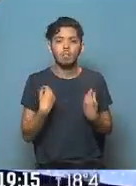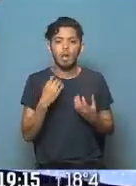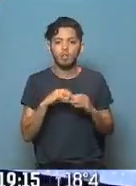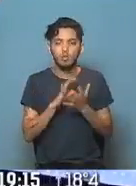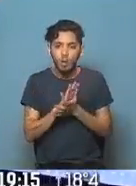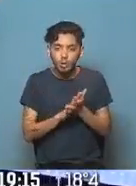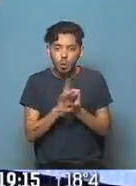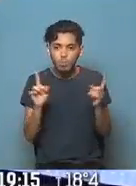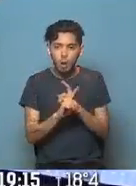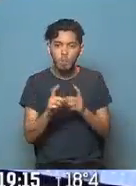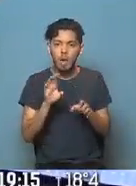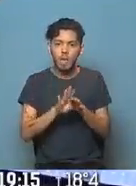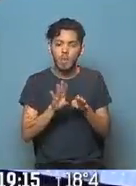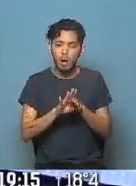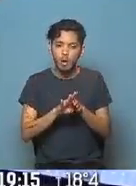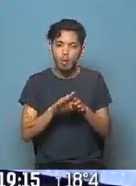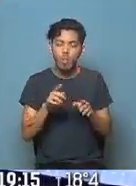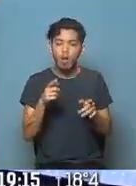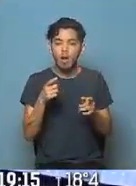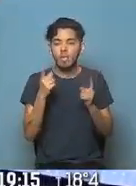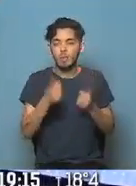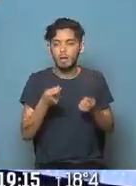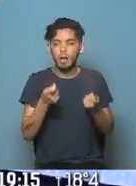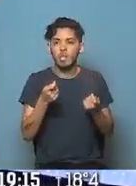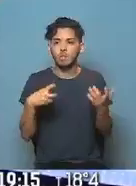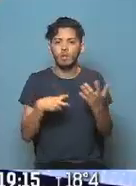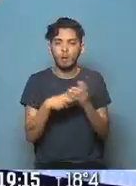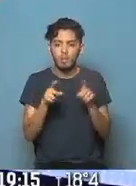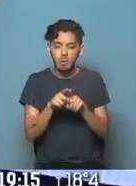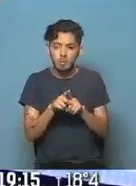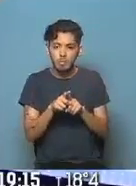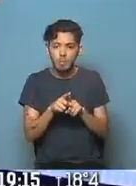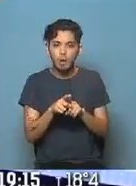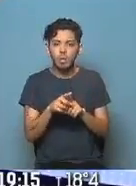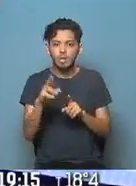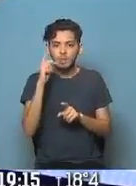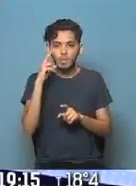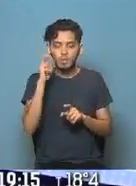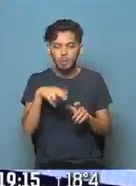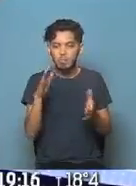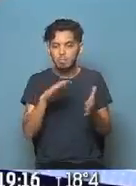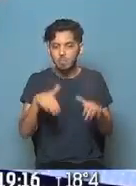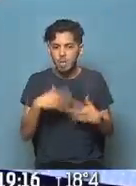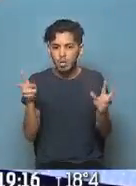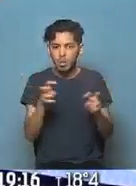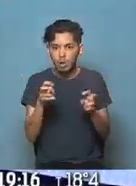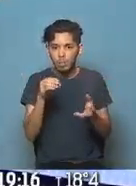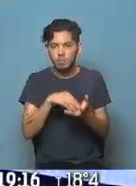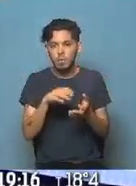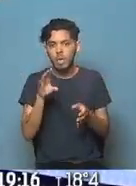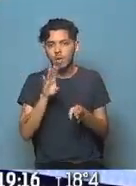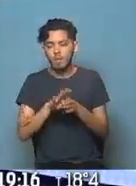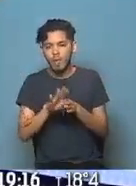el problema del déficit fiscal. Y la verdad que más ajuste es recesión económica. Recesión económica es menor recaudación es más